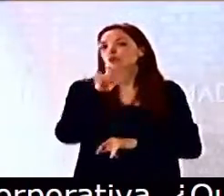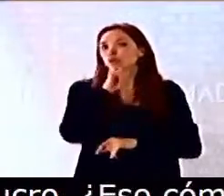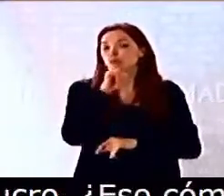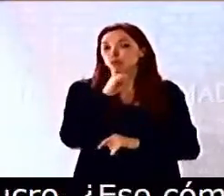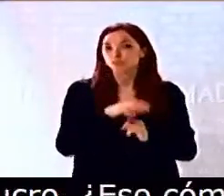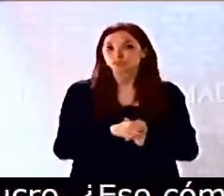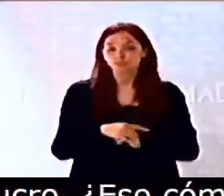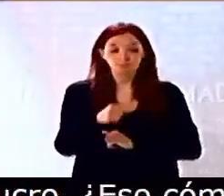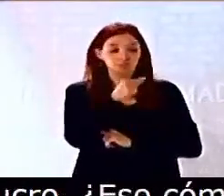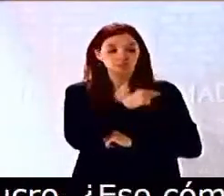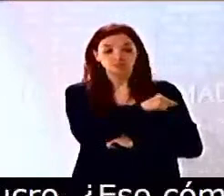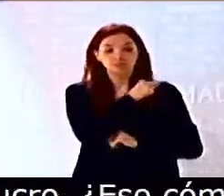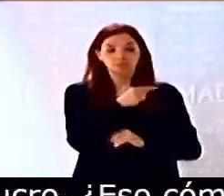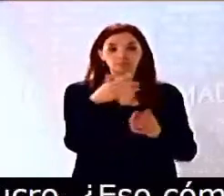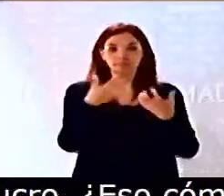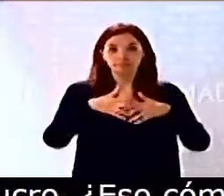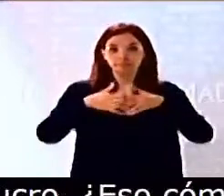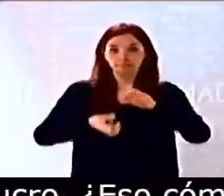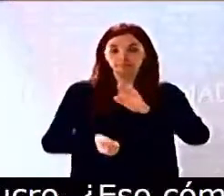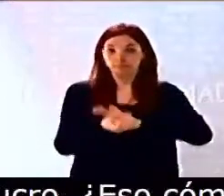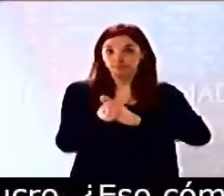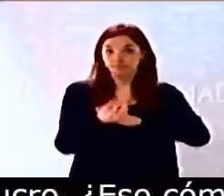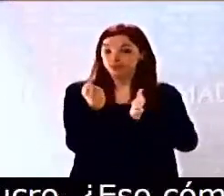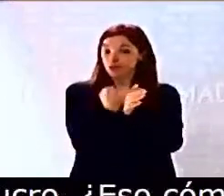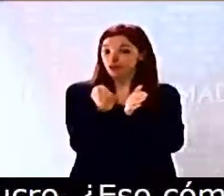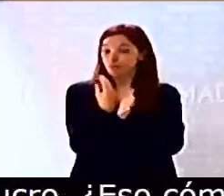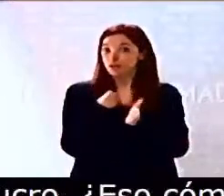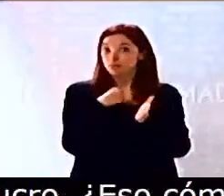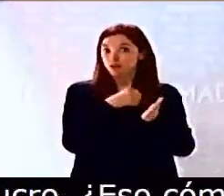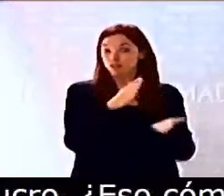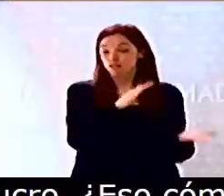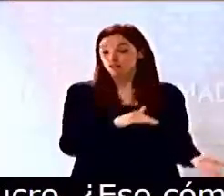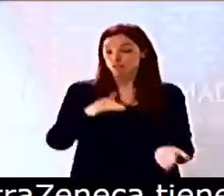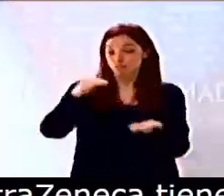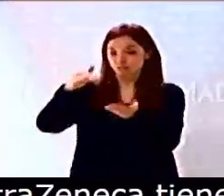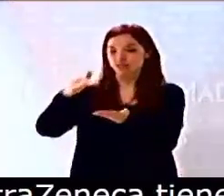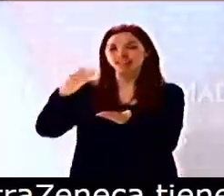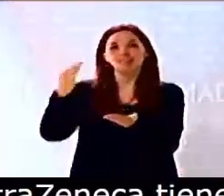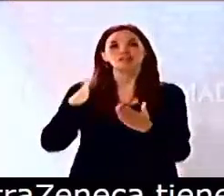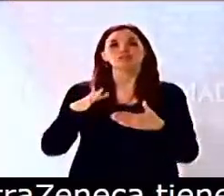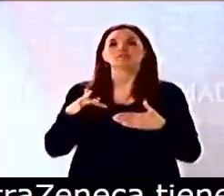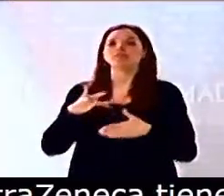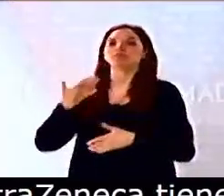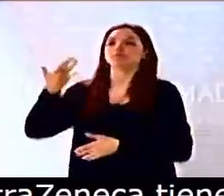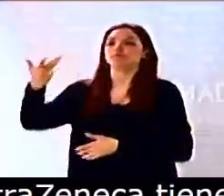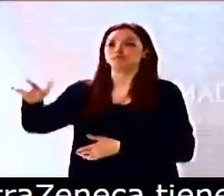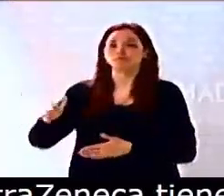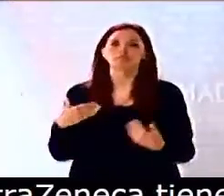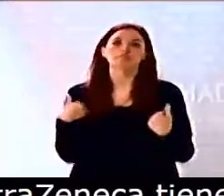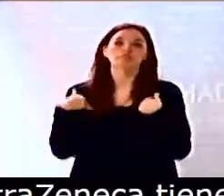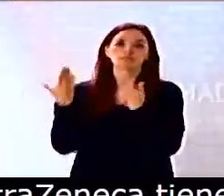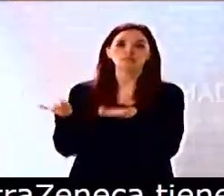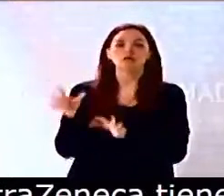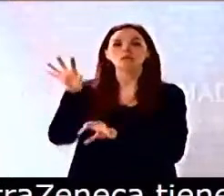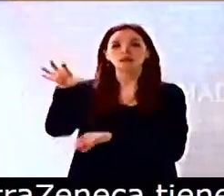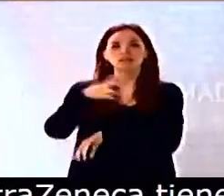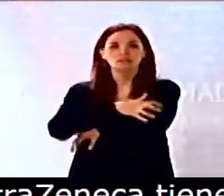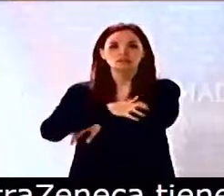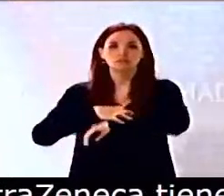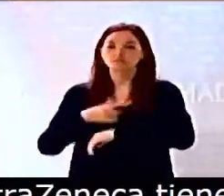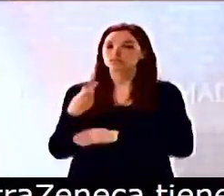dosis que fabrica AstraZeneca tienen que ser donadas a países que tienen dificultades para adquirir las